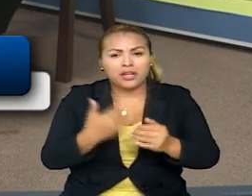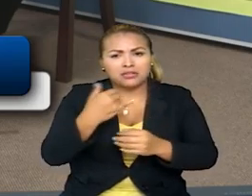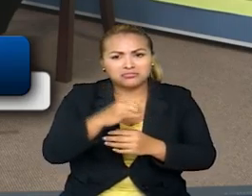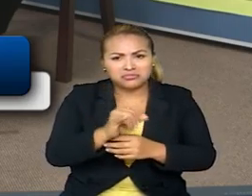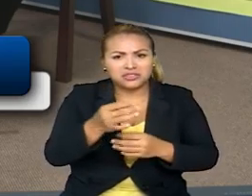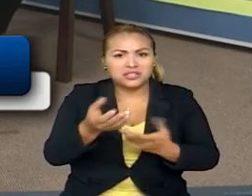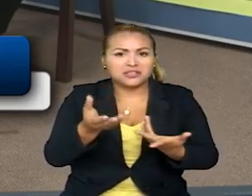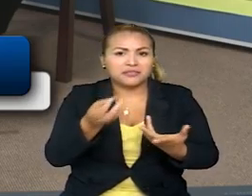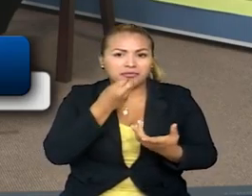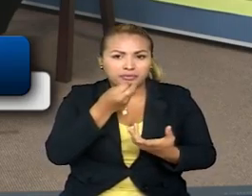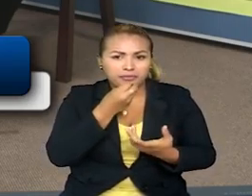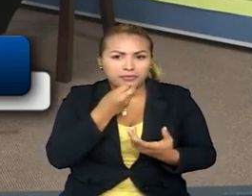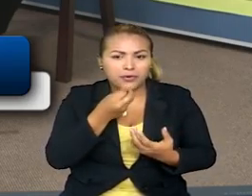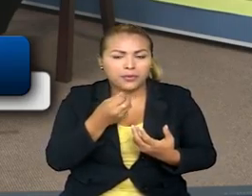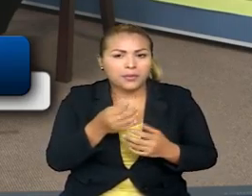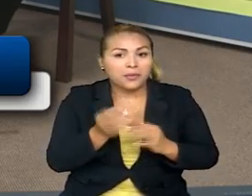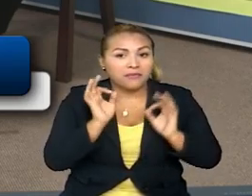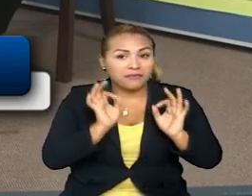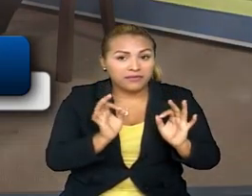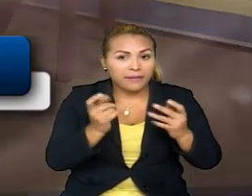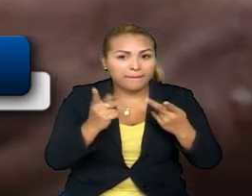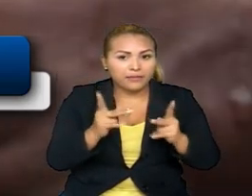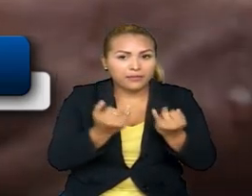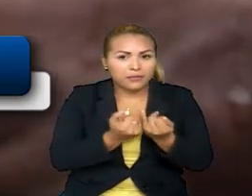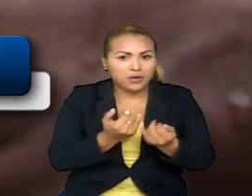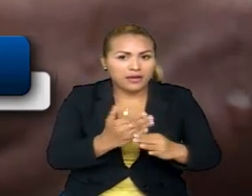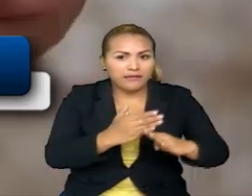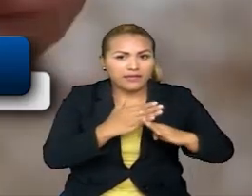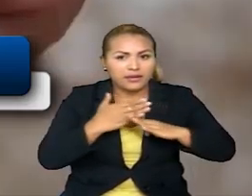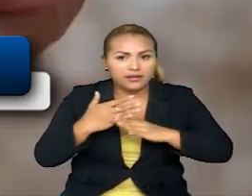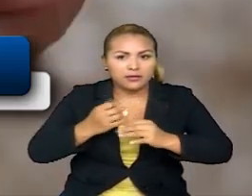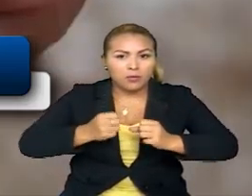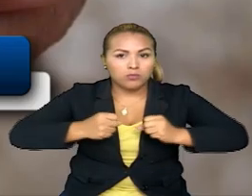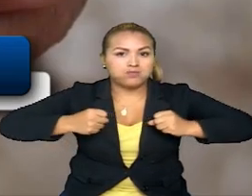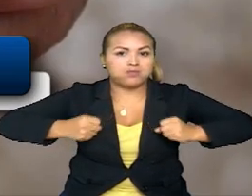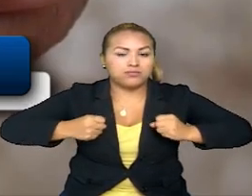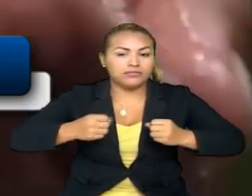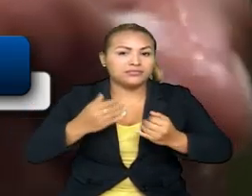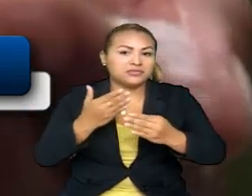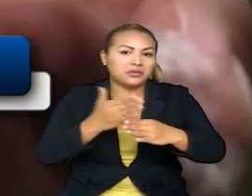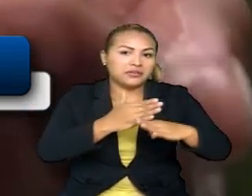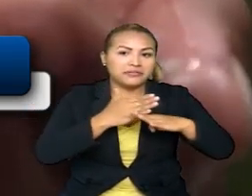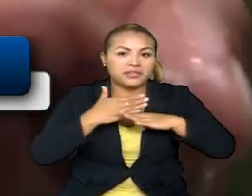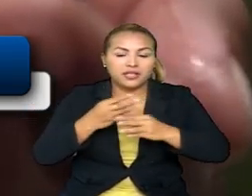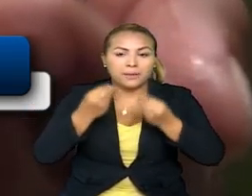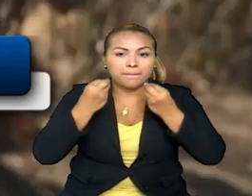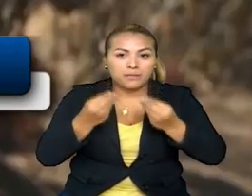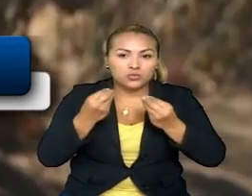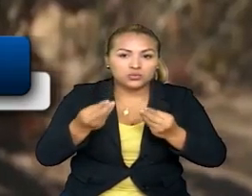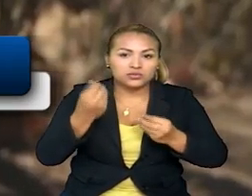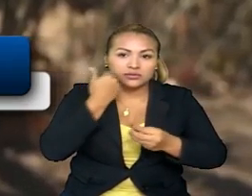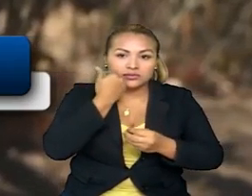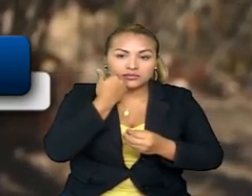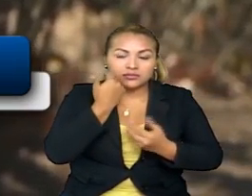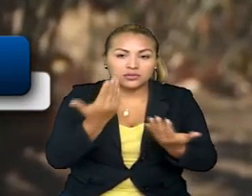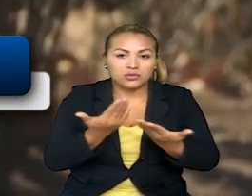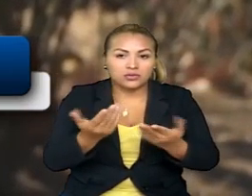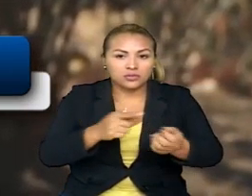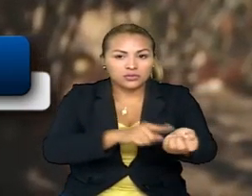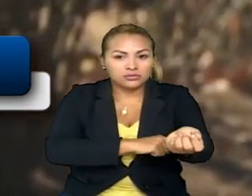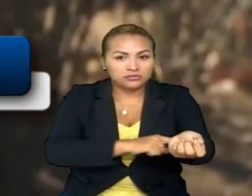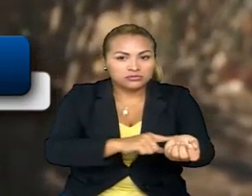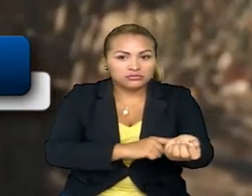vamos a prevenir las enfermedades cardiovasculares vamos a prevenir la obesidad vamos a prevenir las enfermedades como la diabetes la